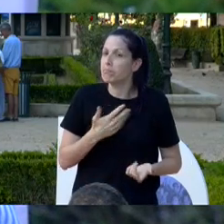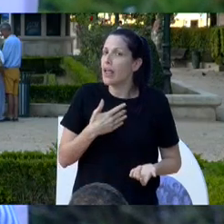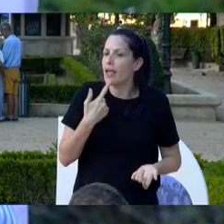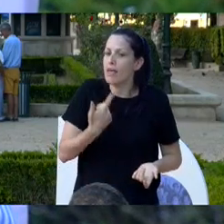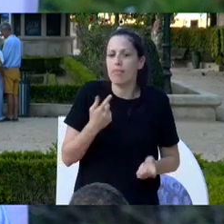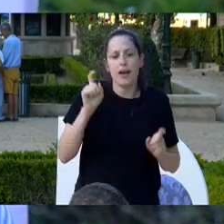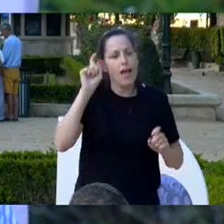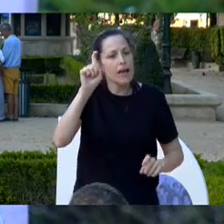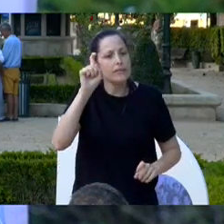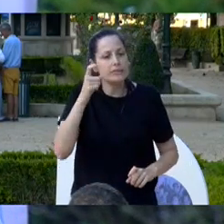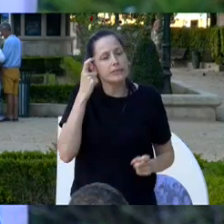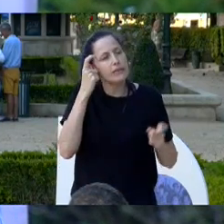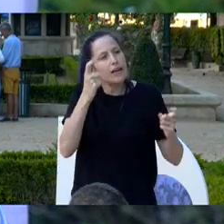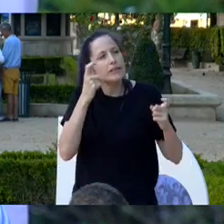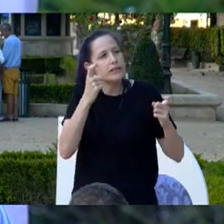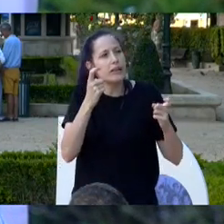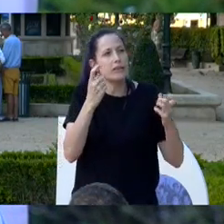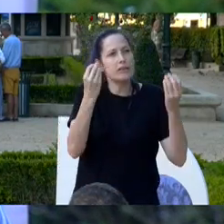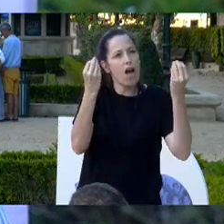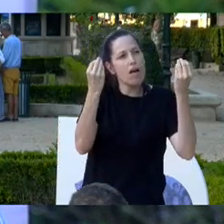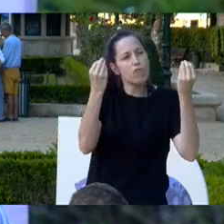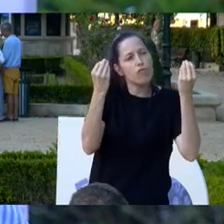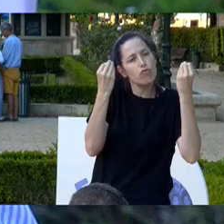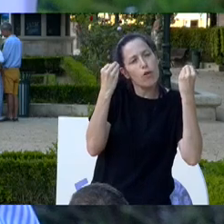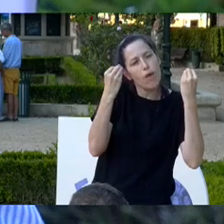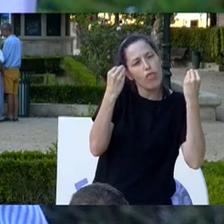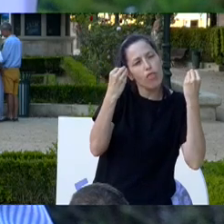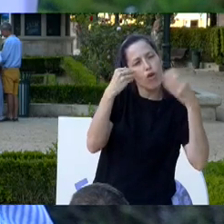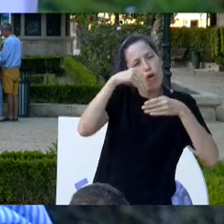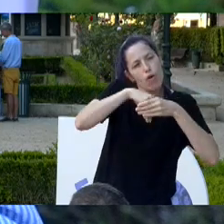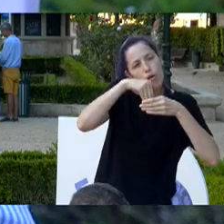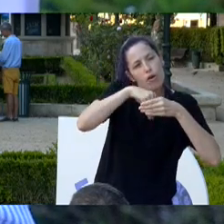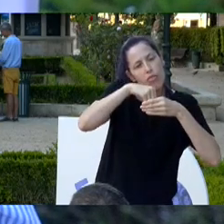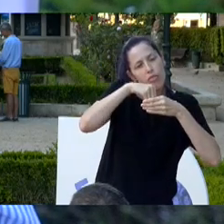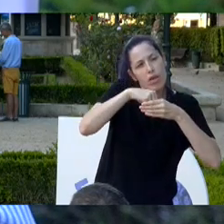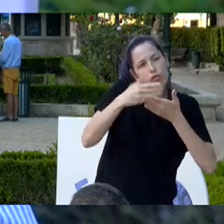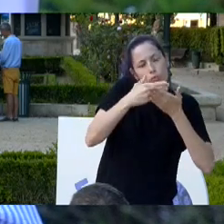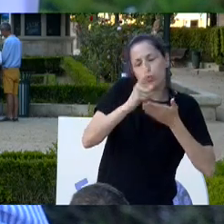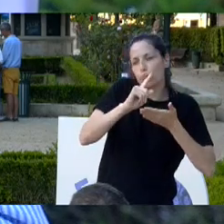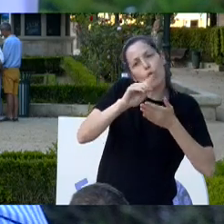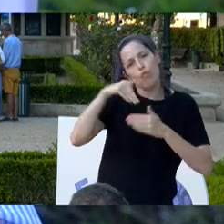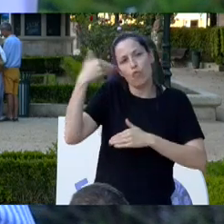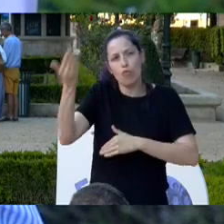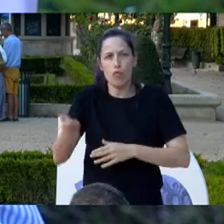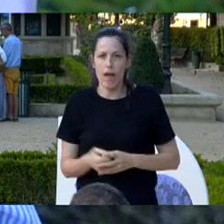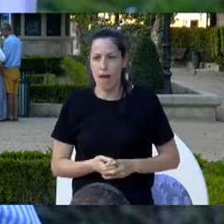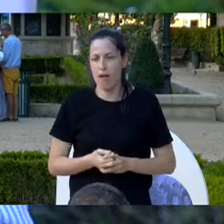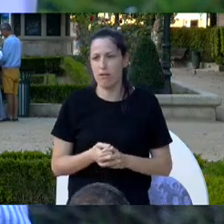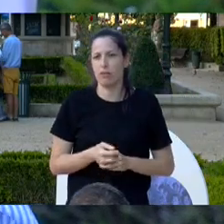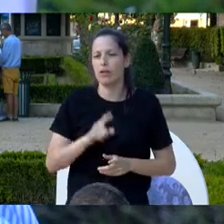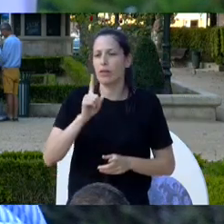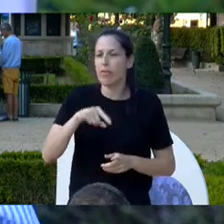que non a formación non se peche ao reduto das aulas, senón sair das aulas e formarse